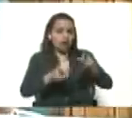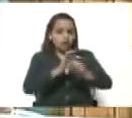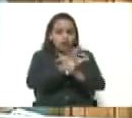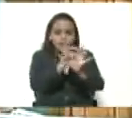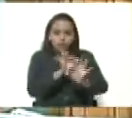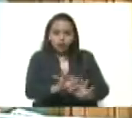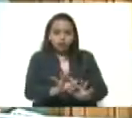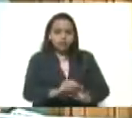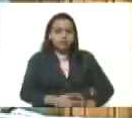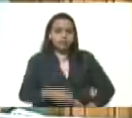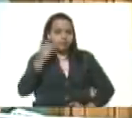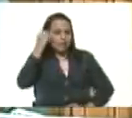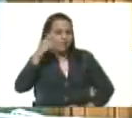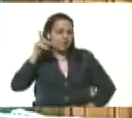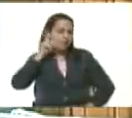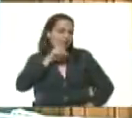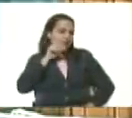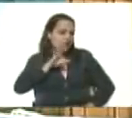forma.